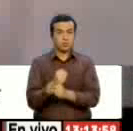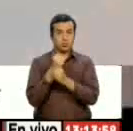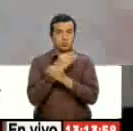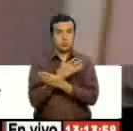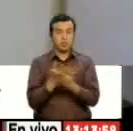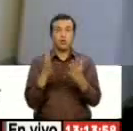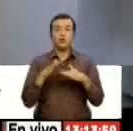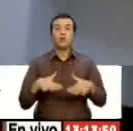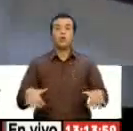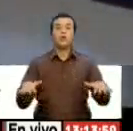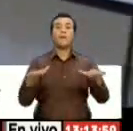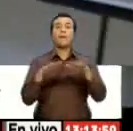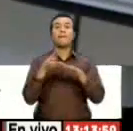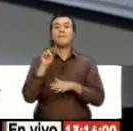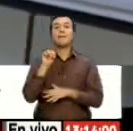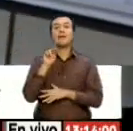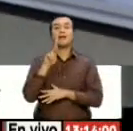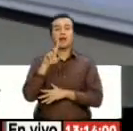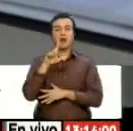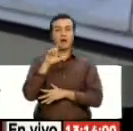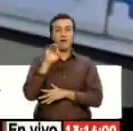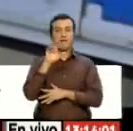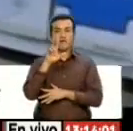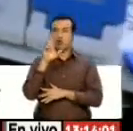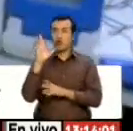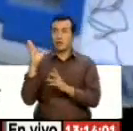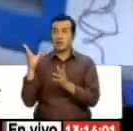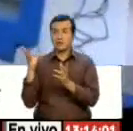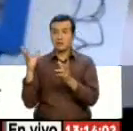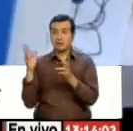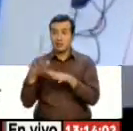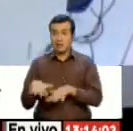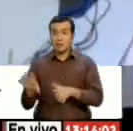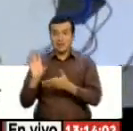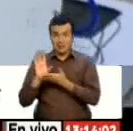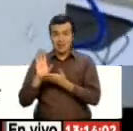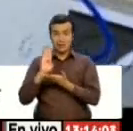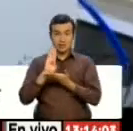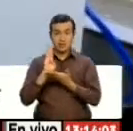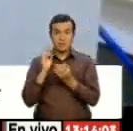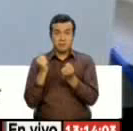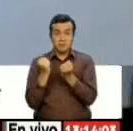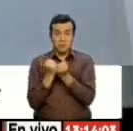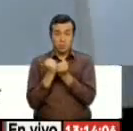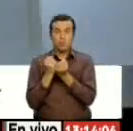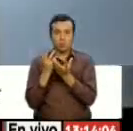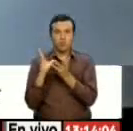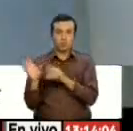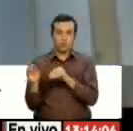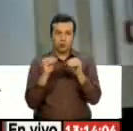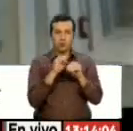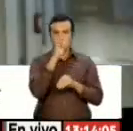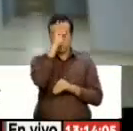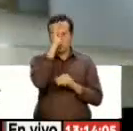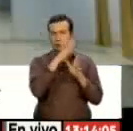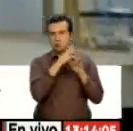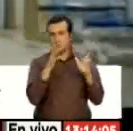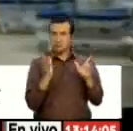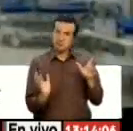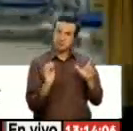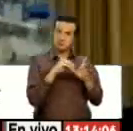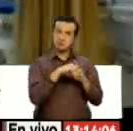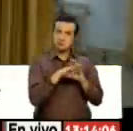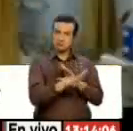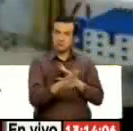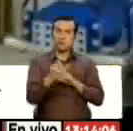en el sector de Miraflores. En cuanto a esta obra, queremos contarles que está catalogada, las autoridades de salud la